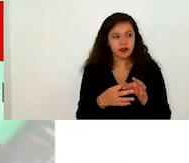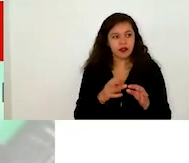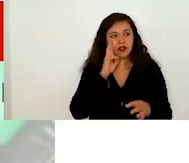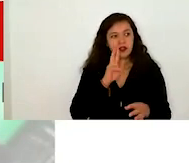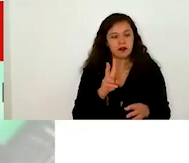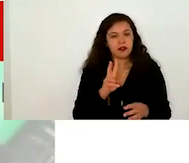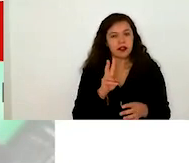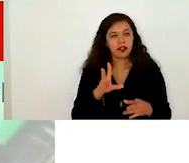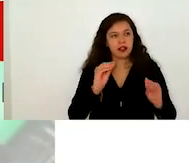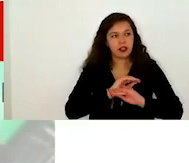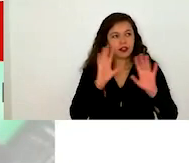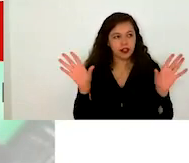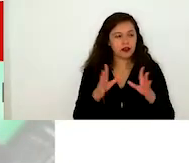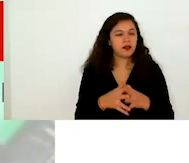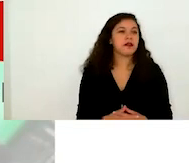claro